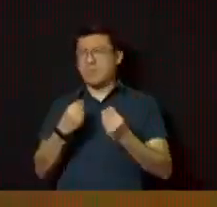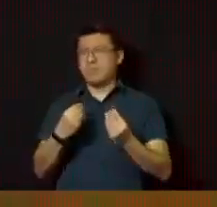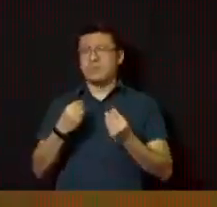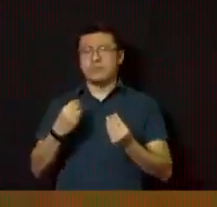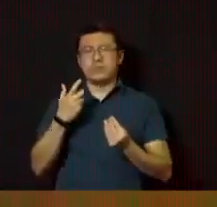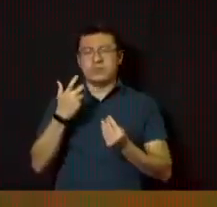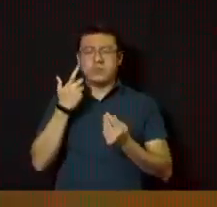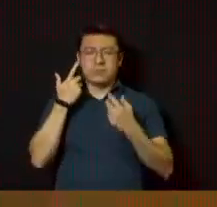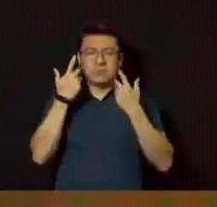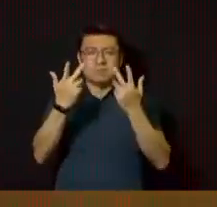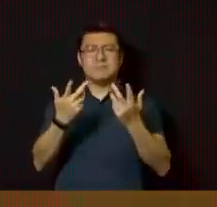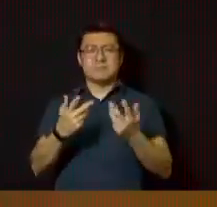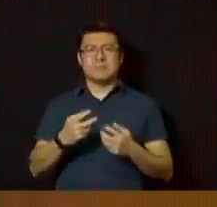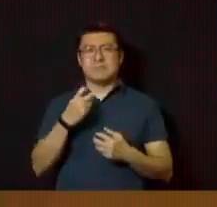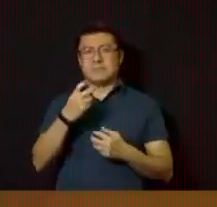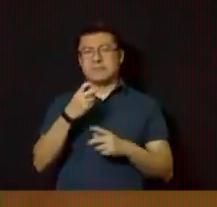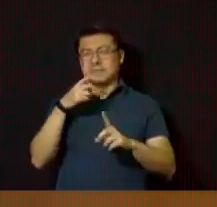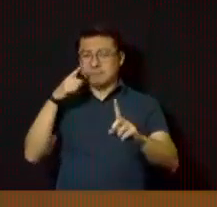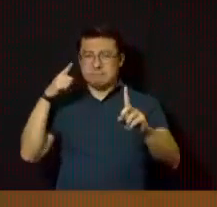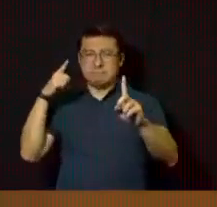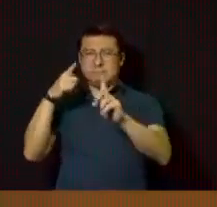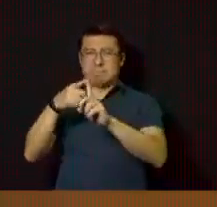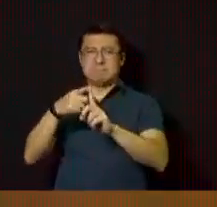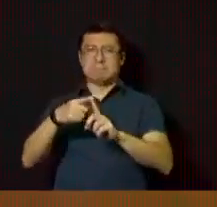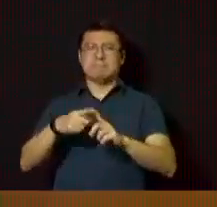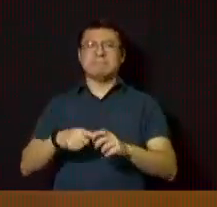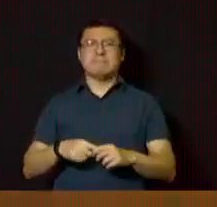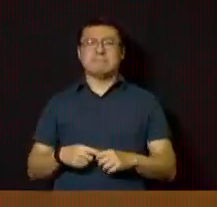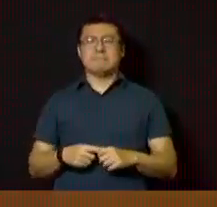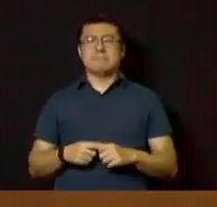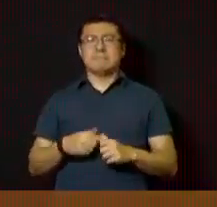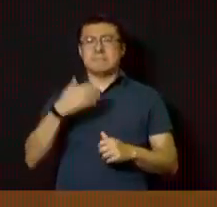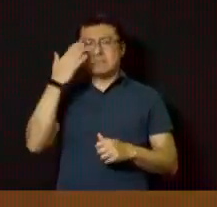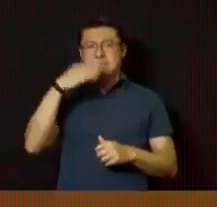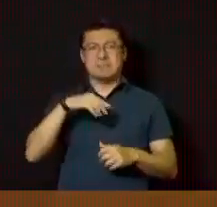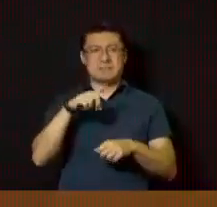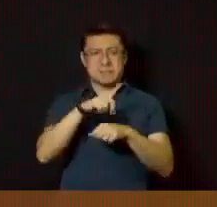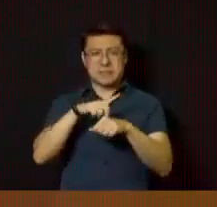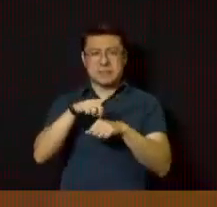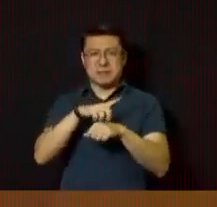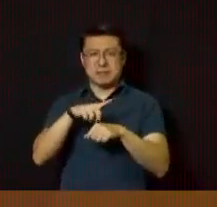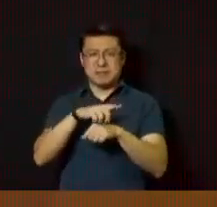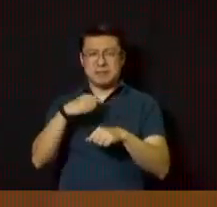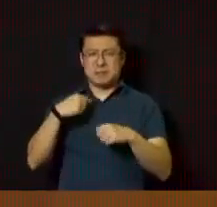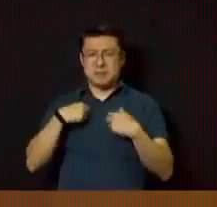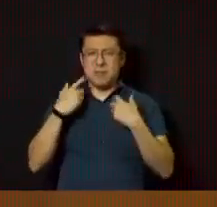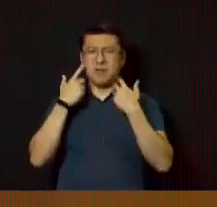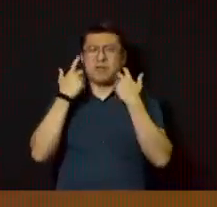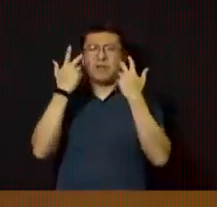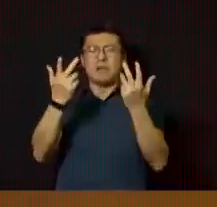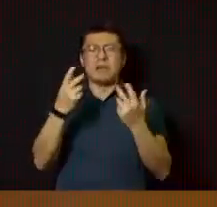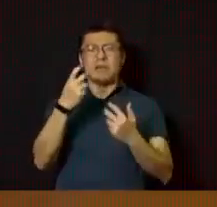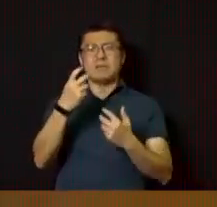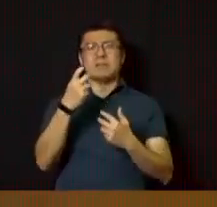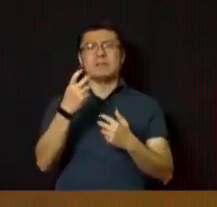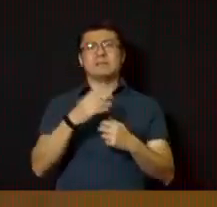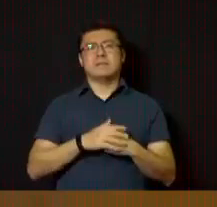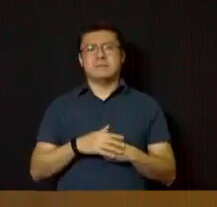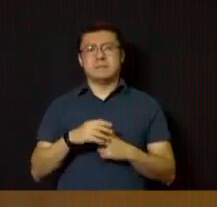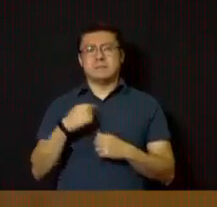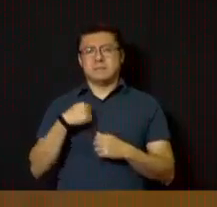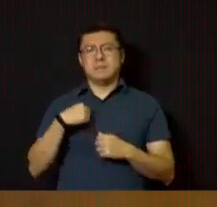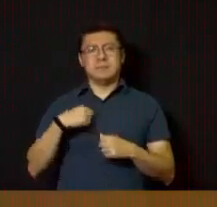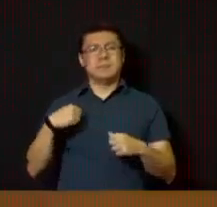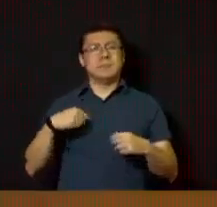entonces regresé enfocadísimo, mentalizado en el diamante. Dije, me voy a hacer diamante, me voy a hacer diamante porque quiero cambiar mi